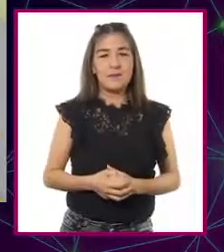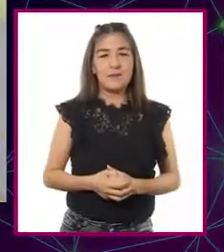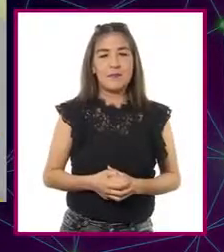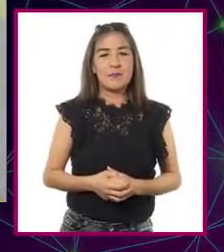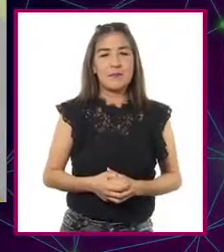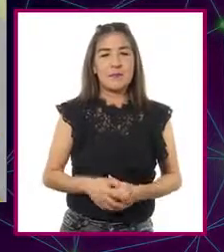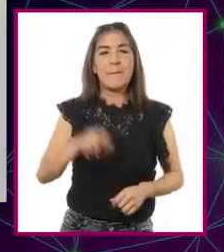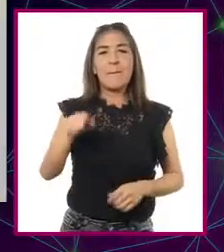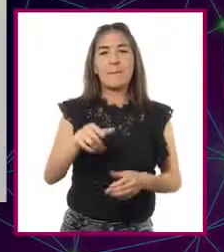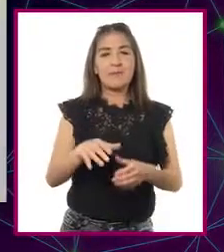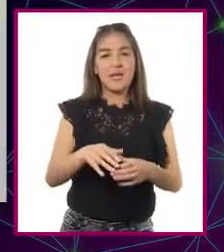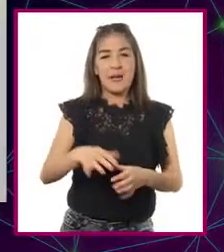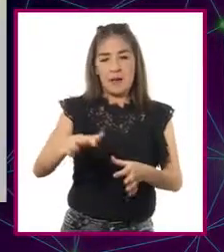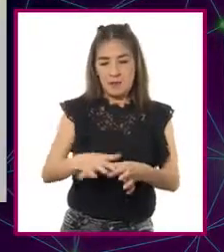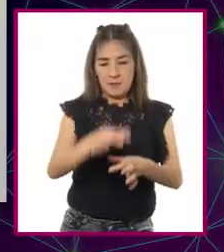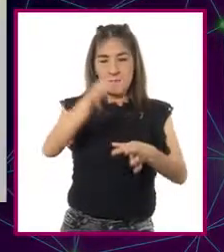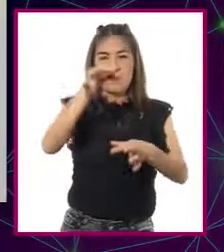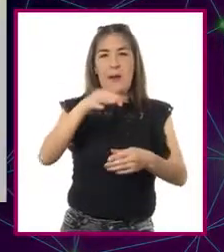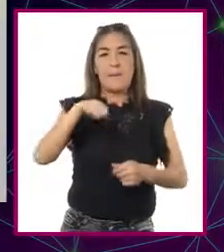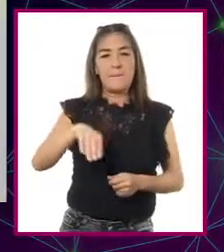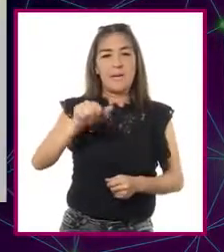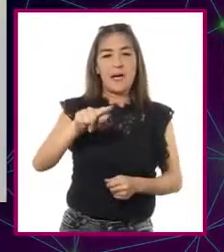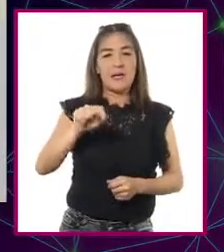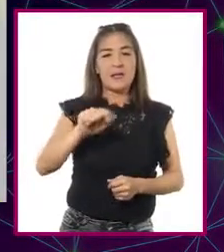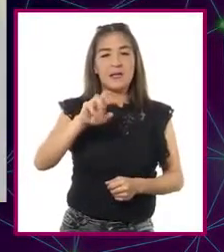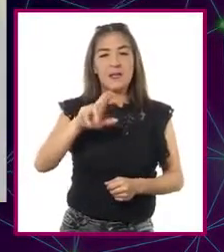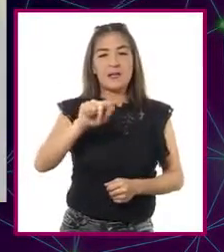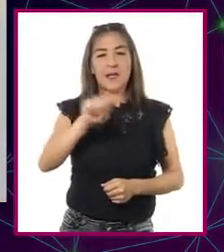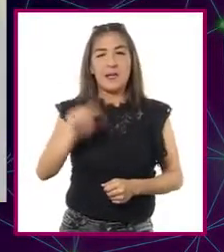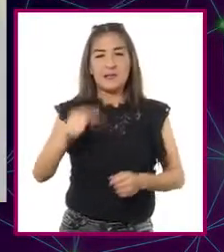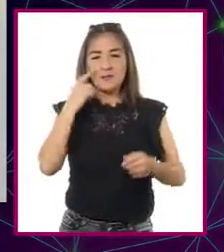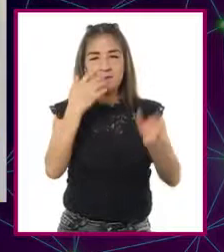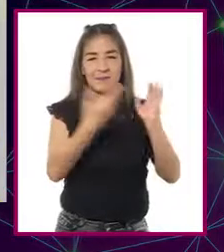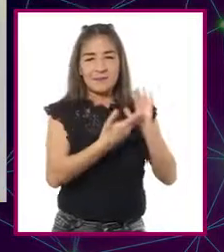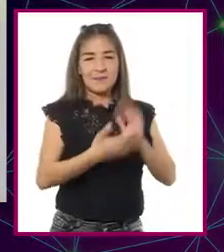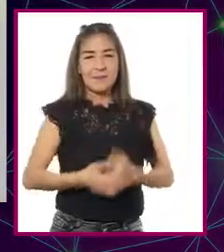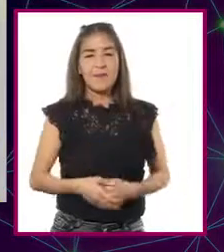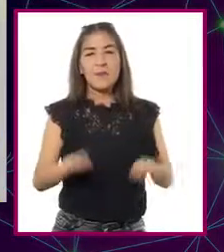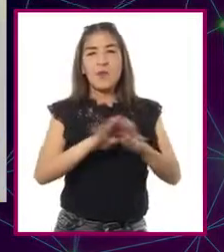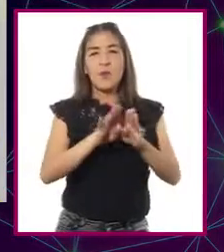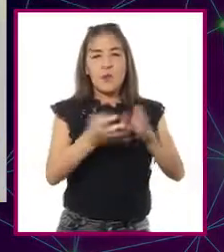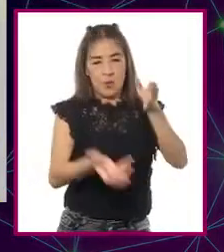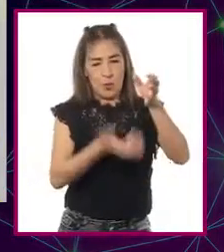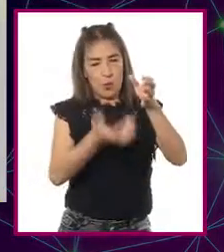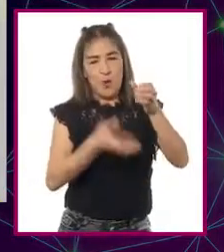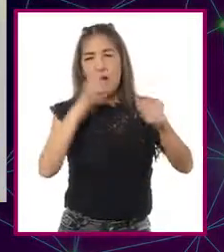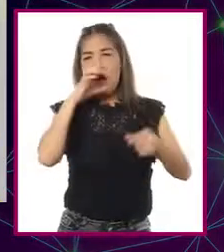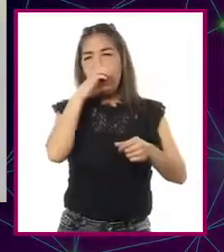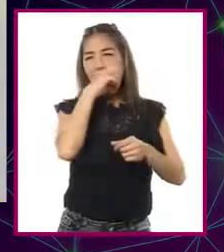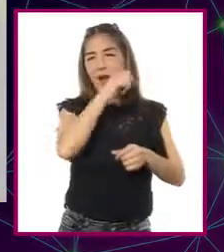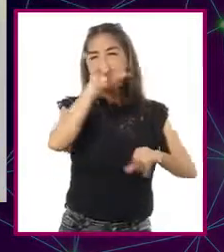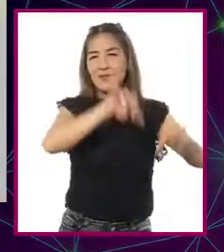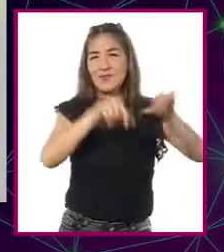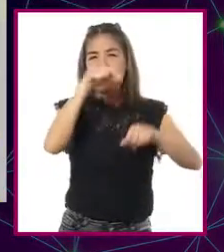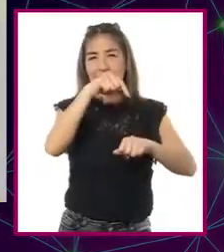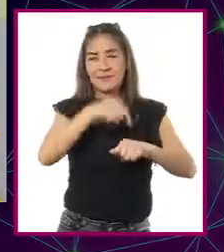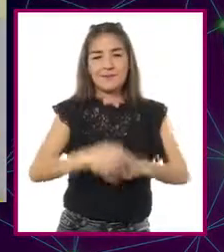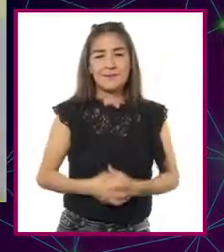El matraz Erlenmeyer se utiliza para contener líquidos, mezclar y calentar diversos compuestos o mezclas.